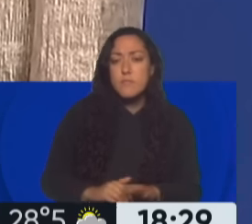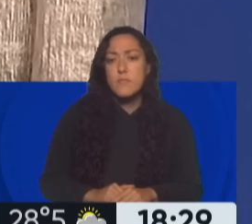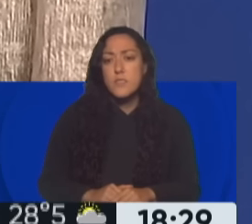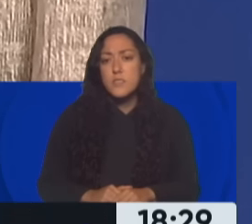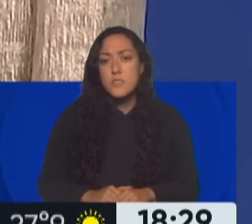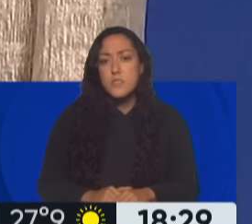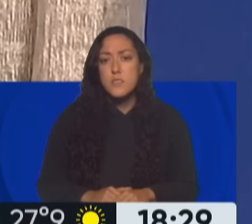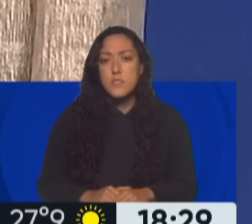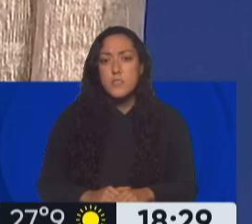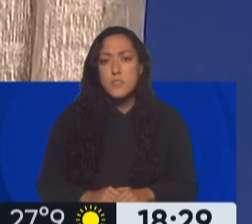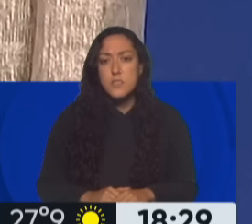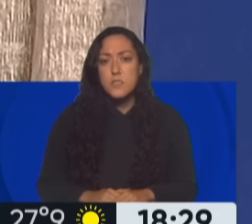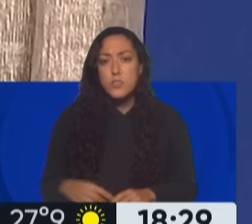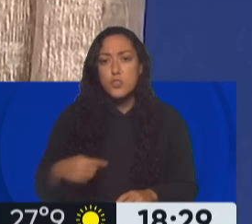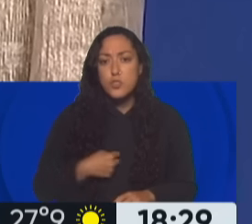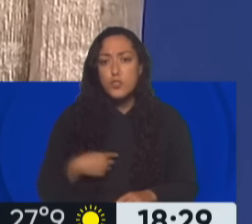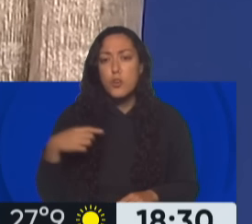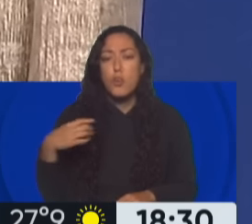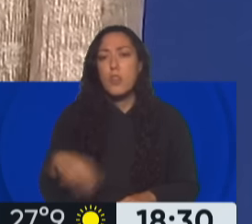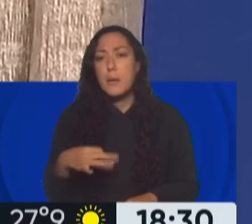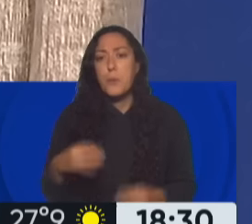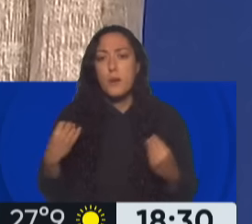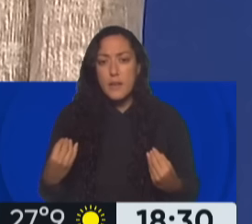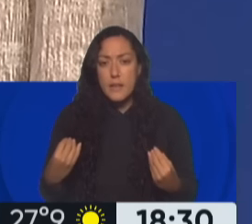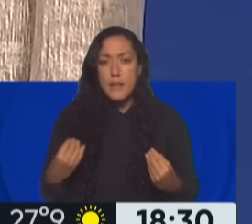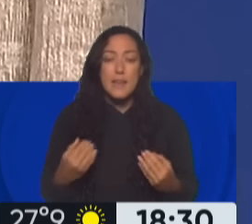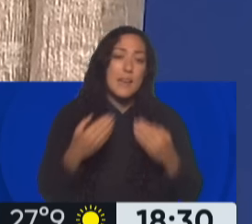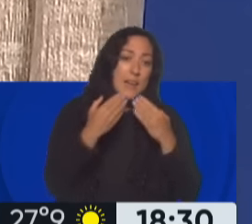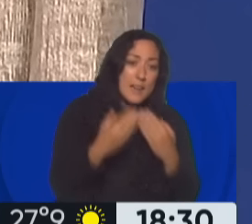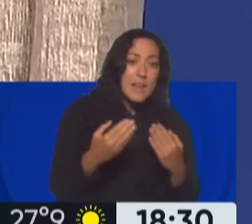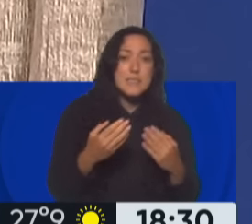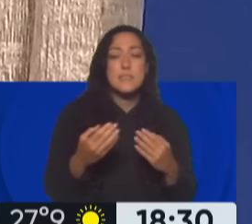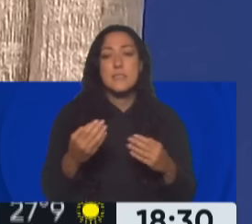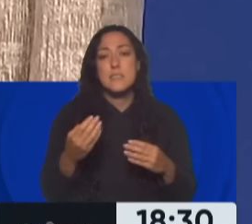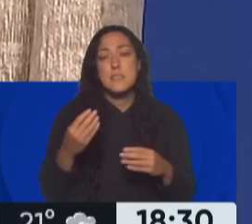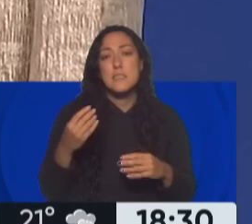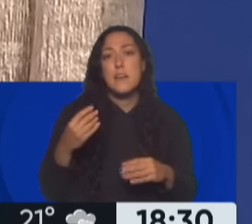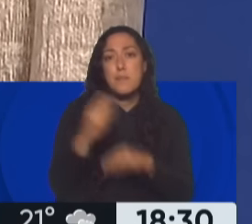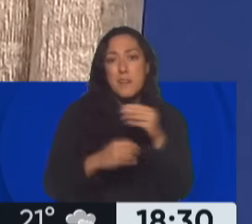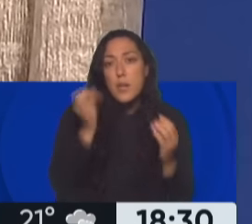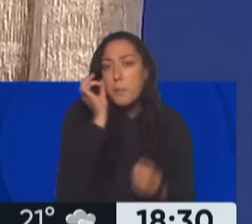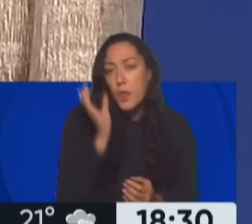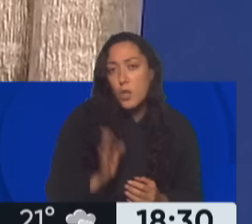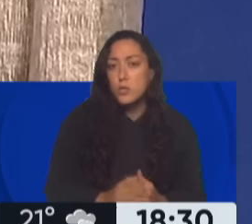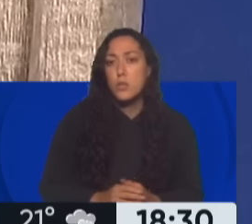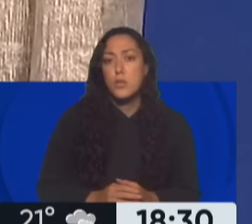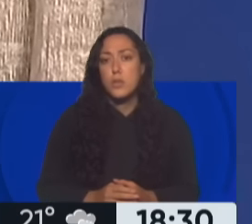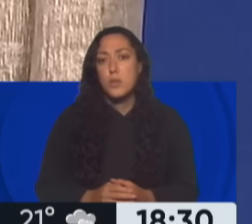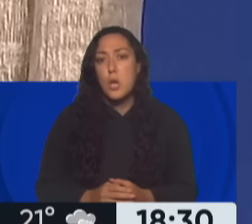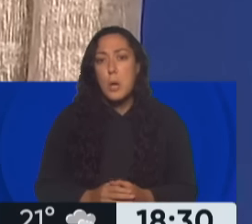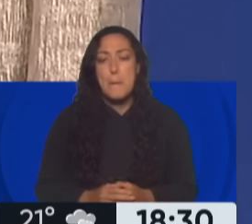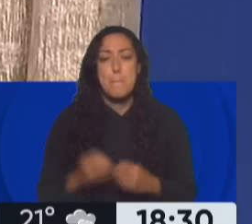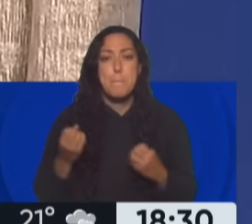que hacer es darle las gracias y pedirle perdón a mi familia, porque hay que ver lo